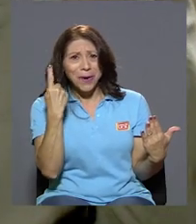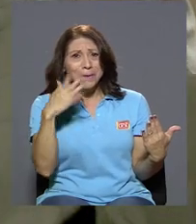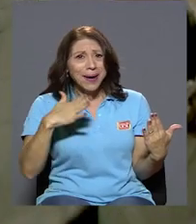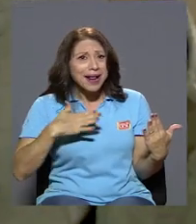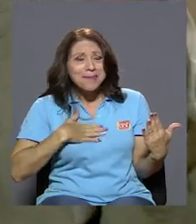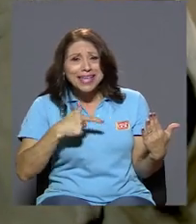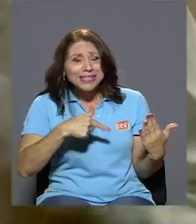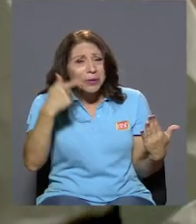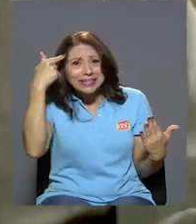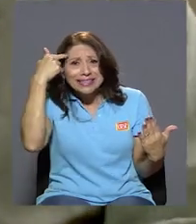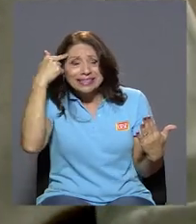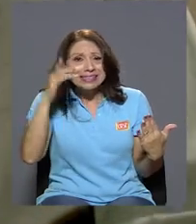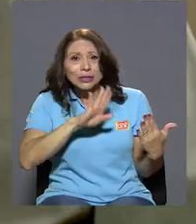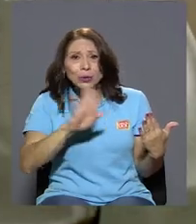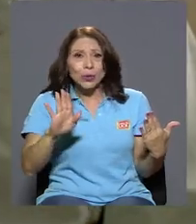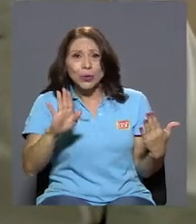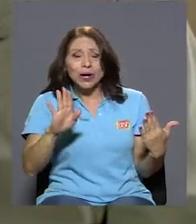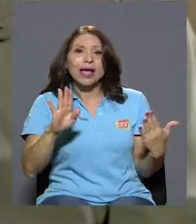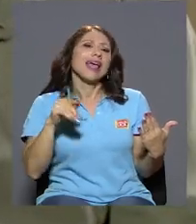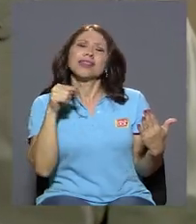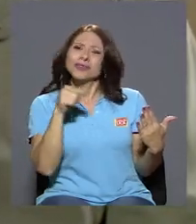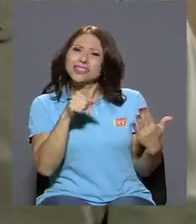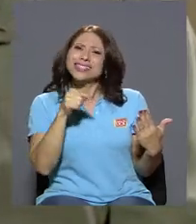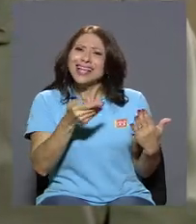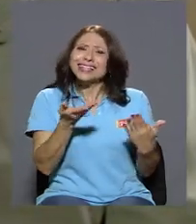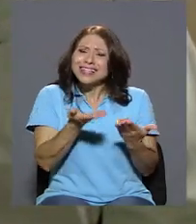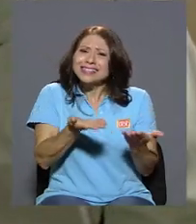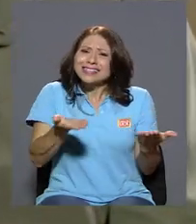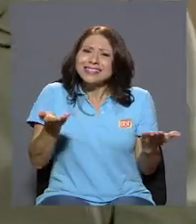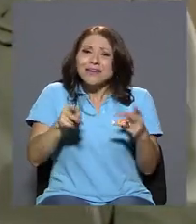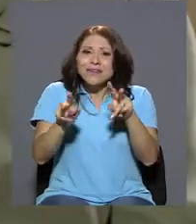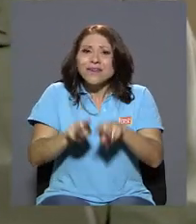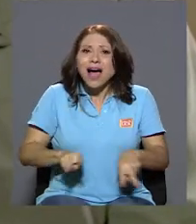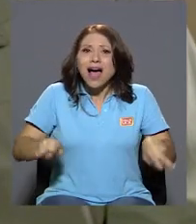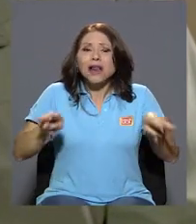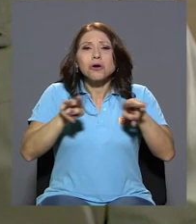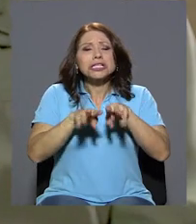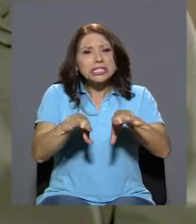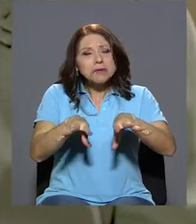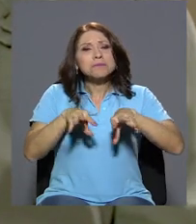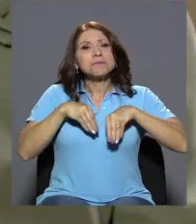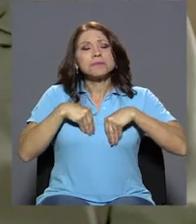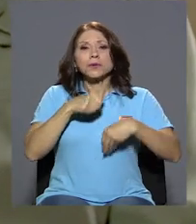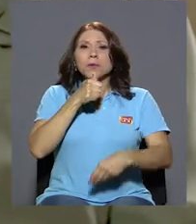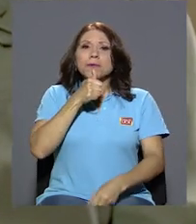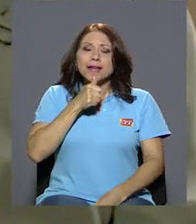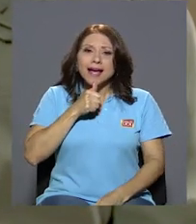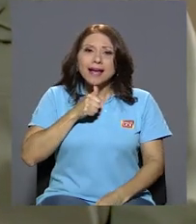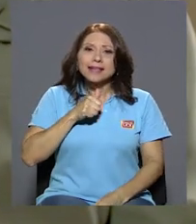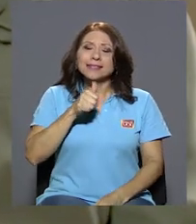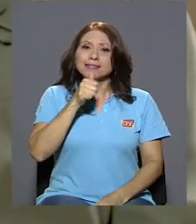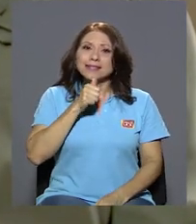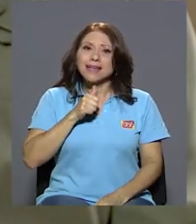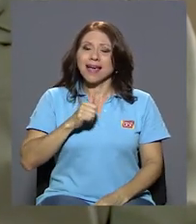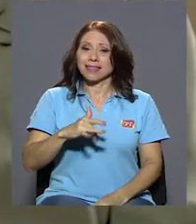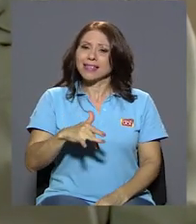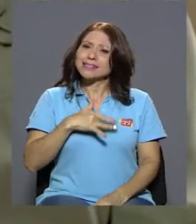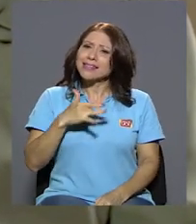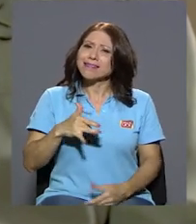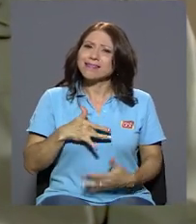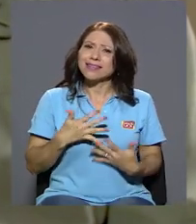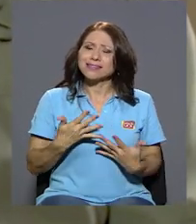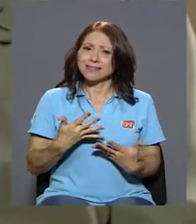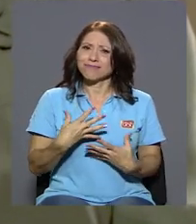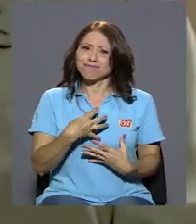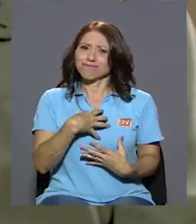para mí eso no cabe en mi mente entonces esa sesión esos valores de tolerancia de sentirse